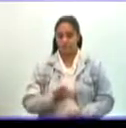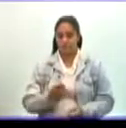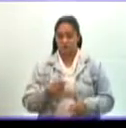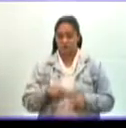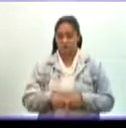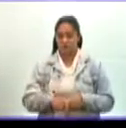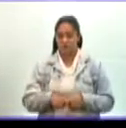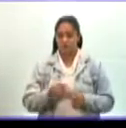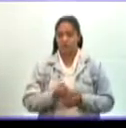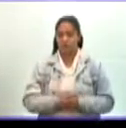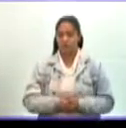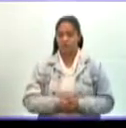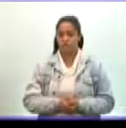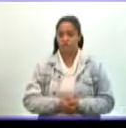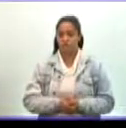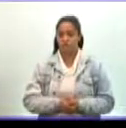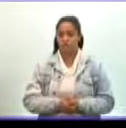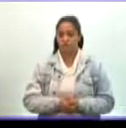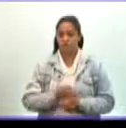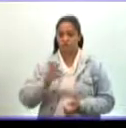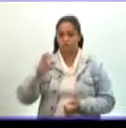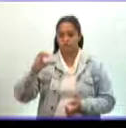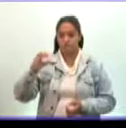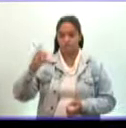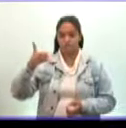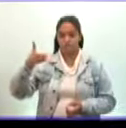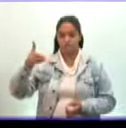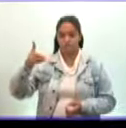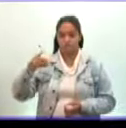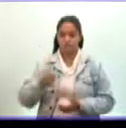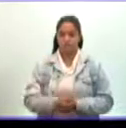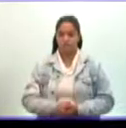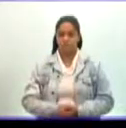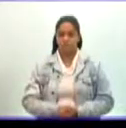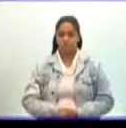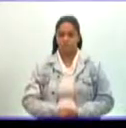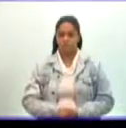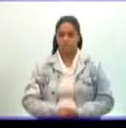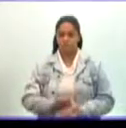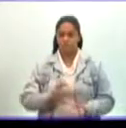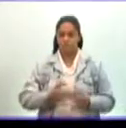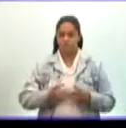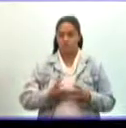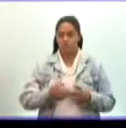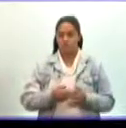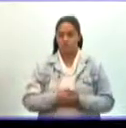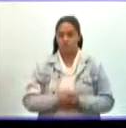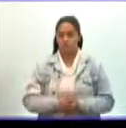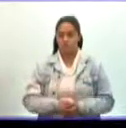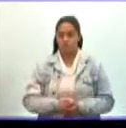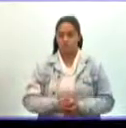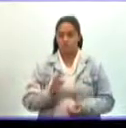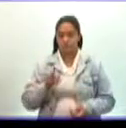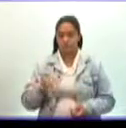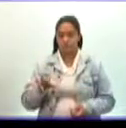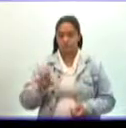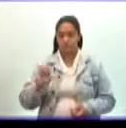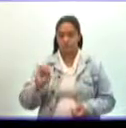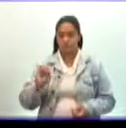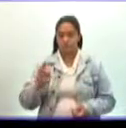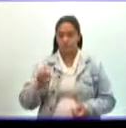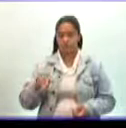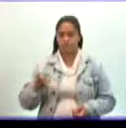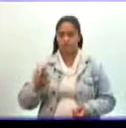con el segmento OD, para entonces después formar la proporción